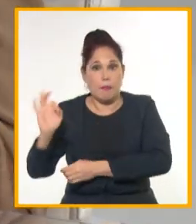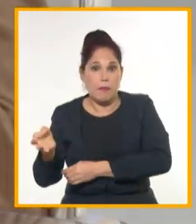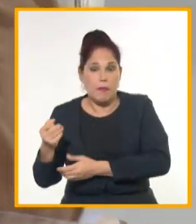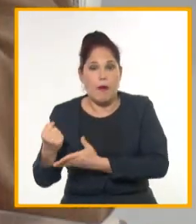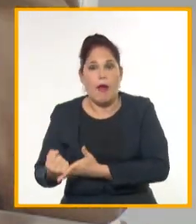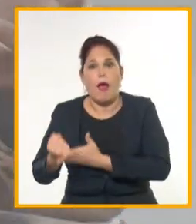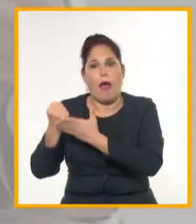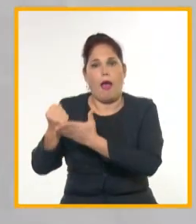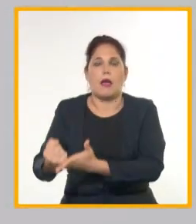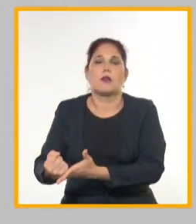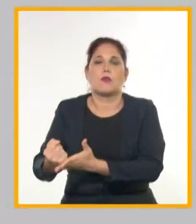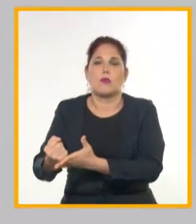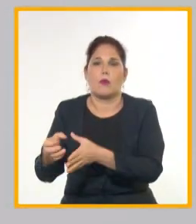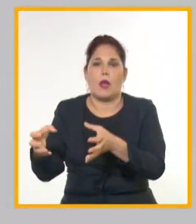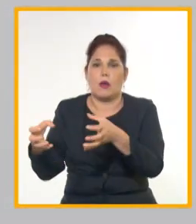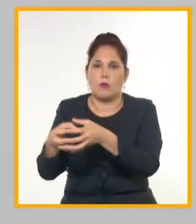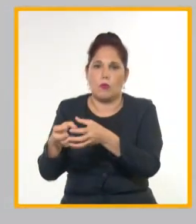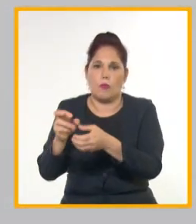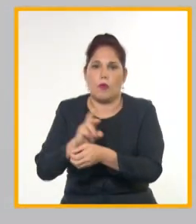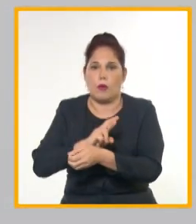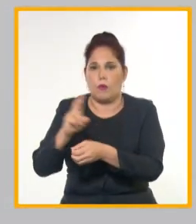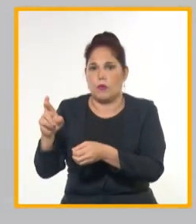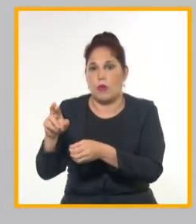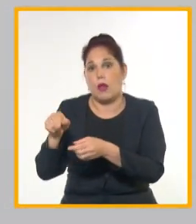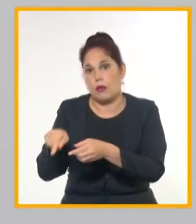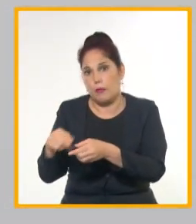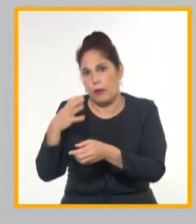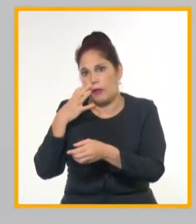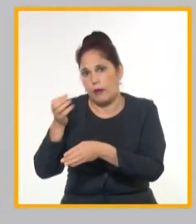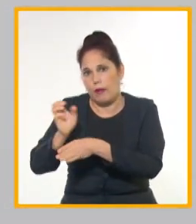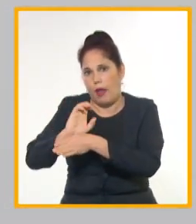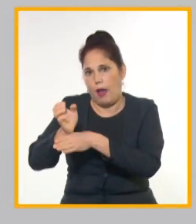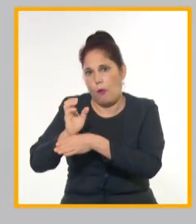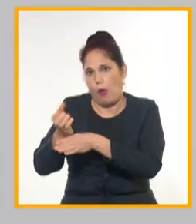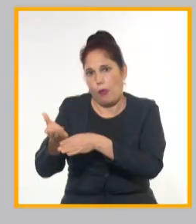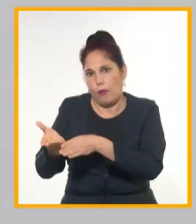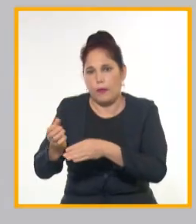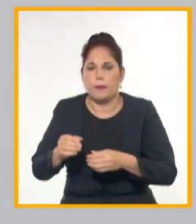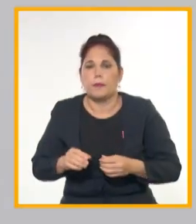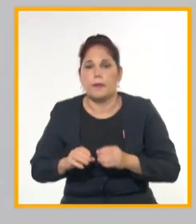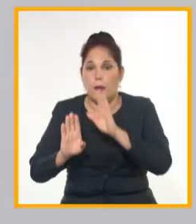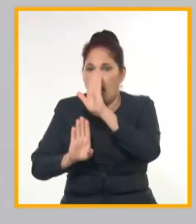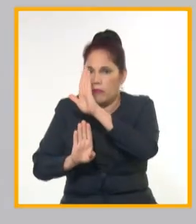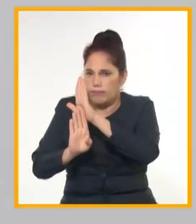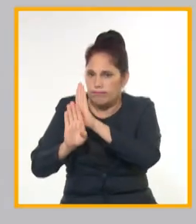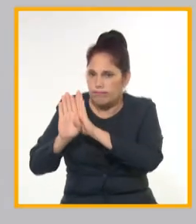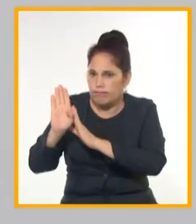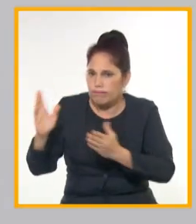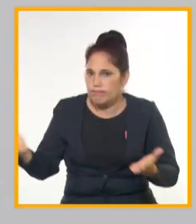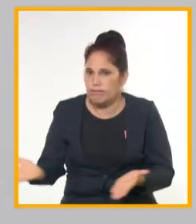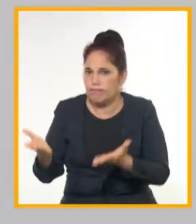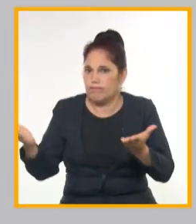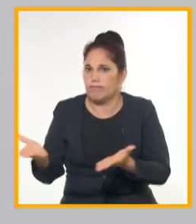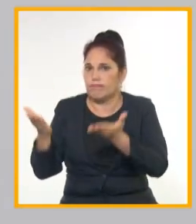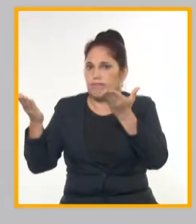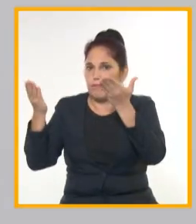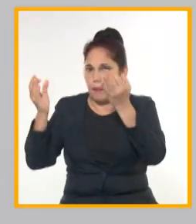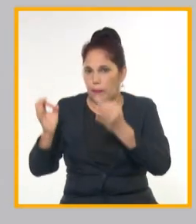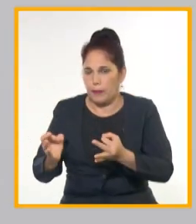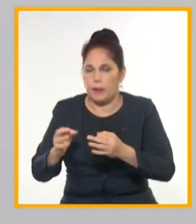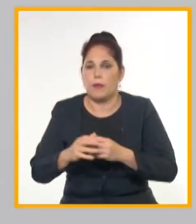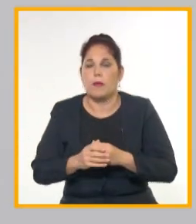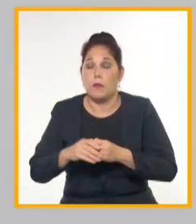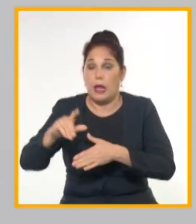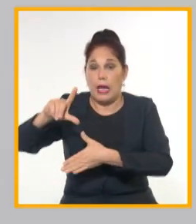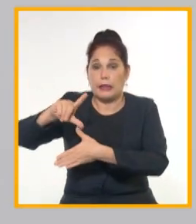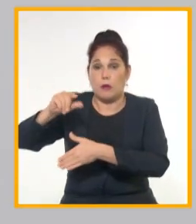de este movimiento de unidad plurinacional, que no deja de ser muy representativo, porque es una nación